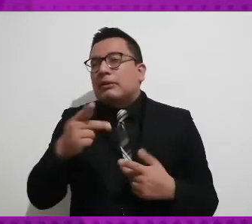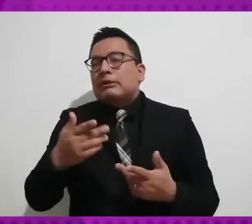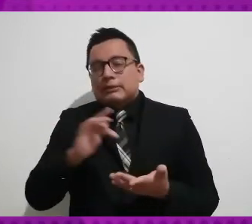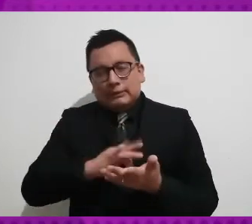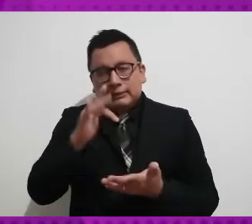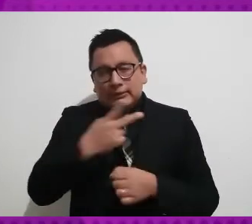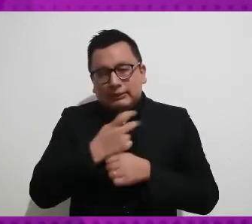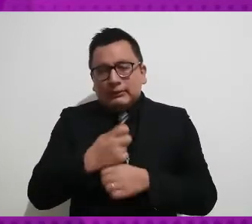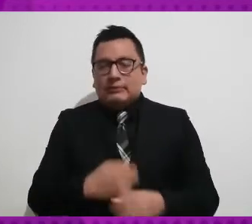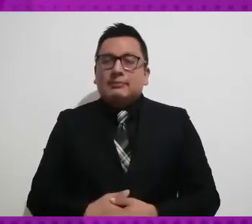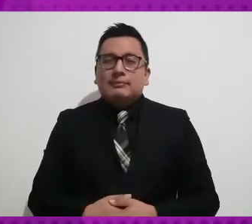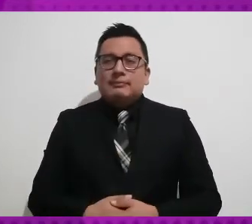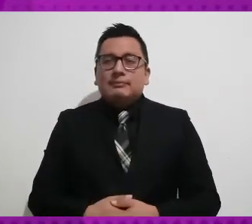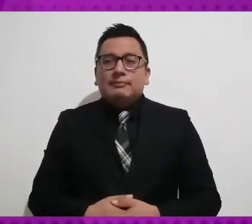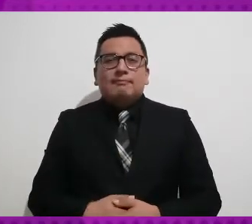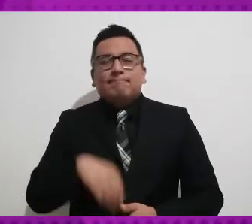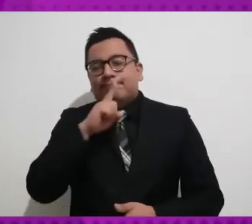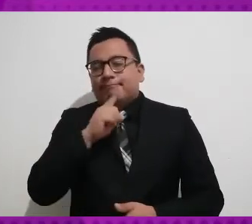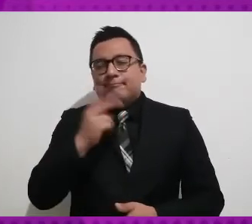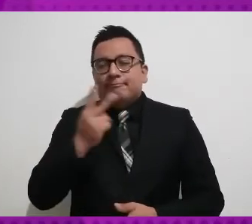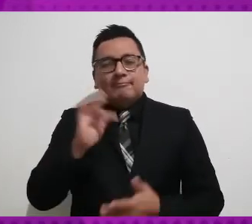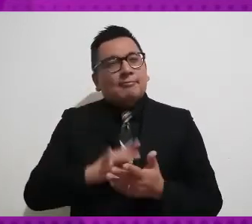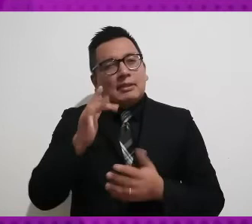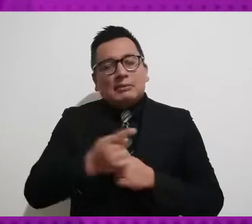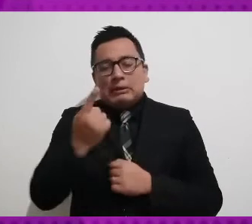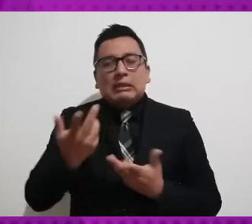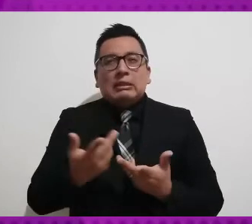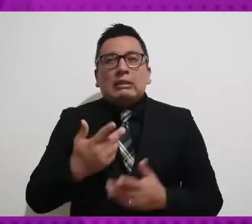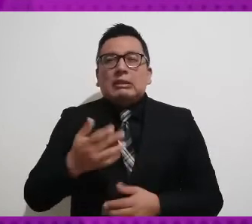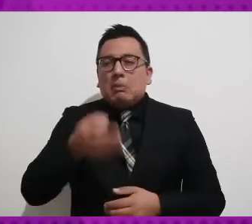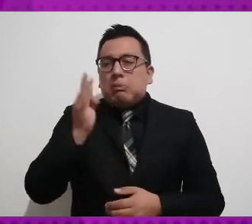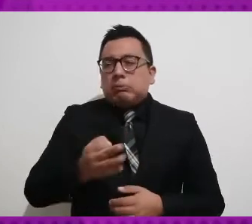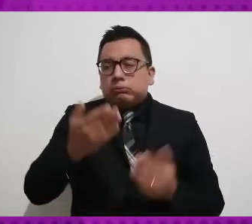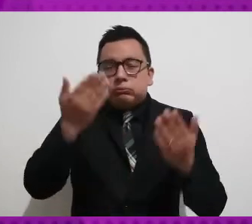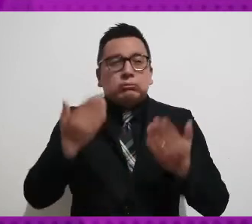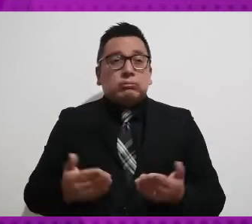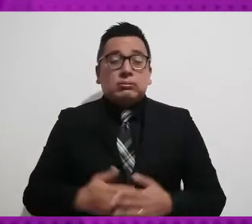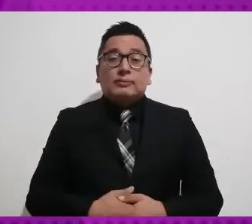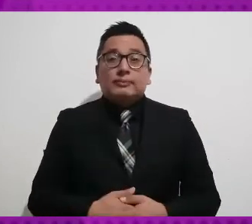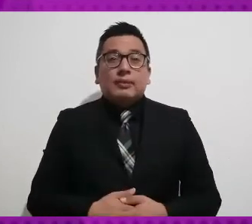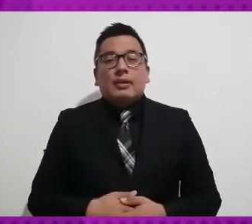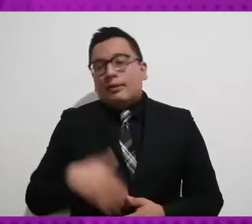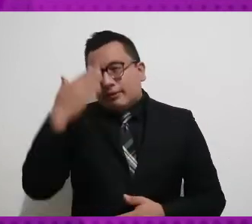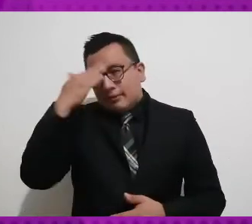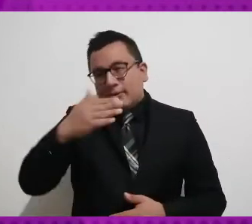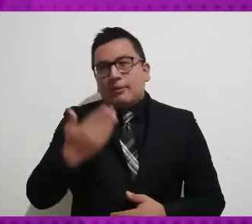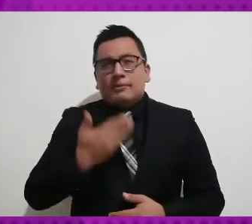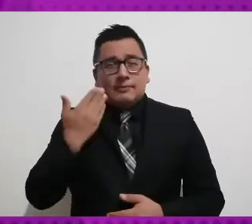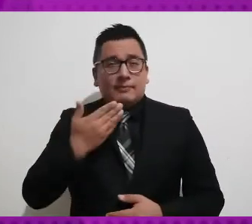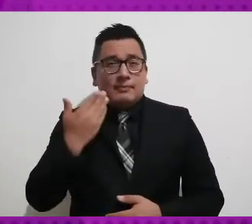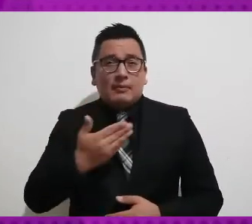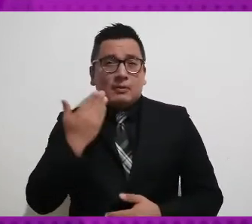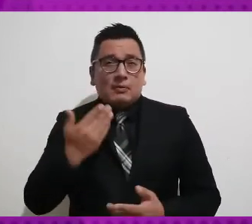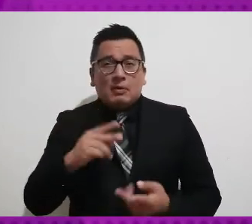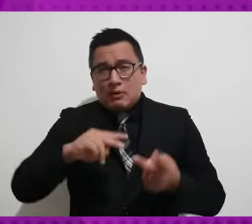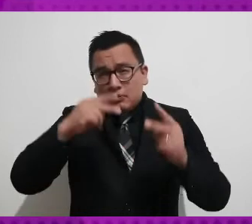por la invitación. No, al contrario, gracias por aceptar acompañarnos el día de hoy. Y como les decía, normalmente pues